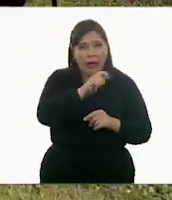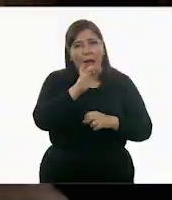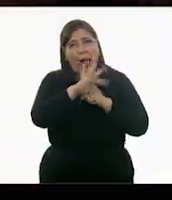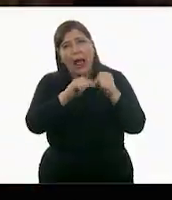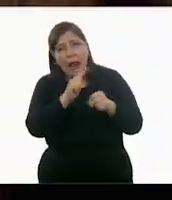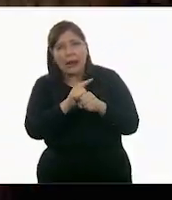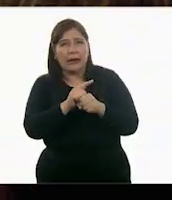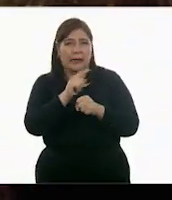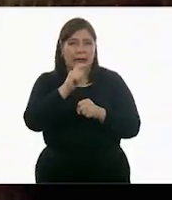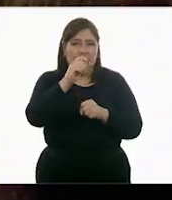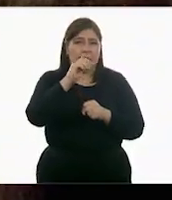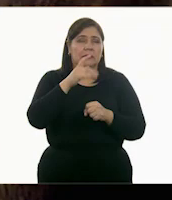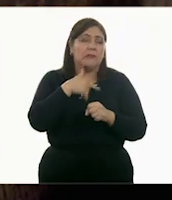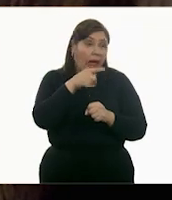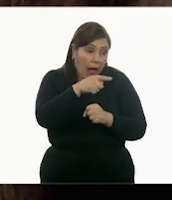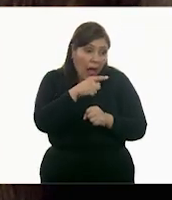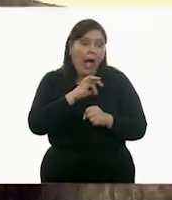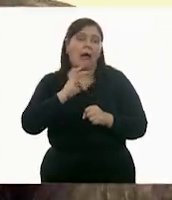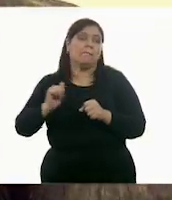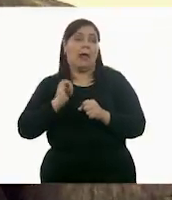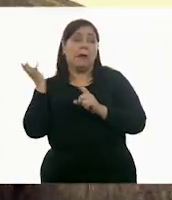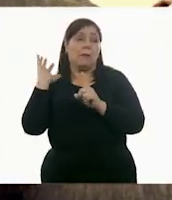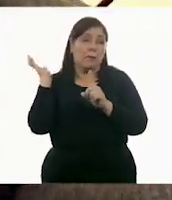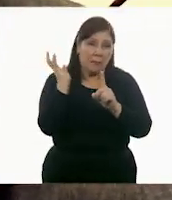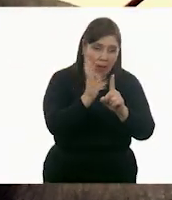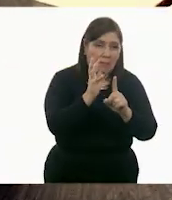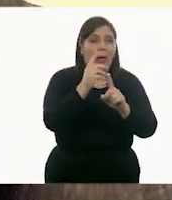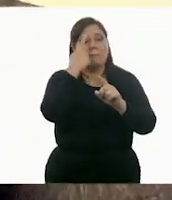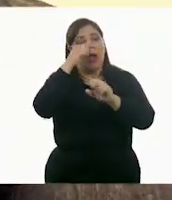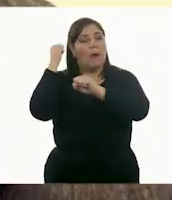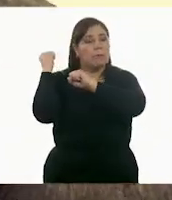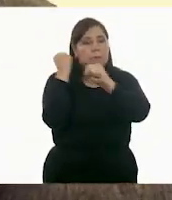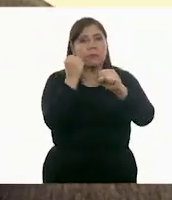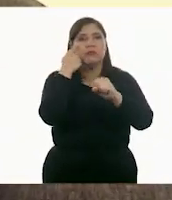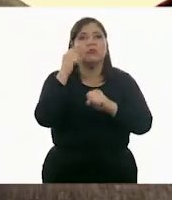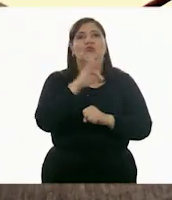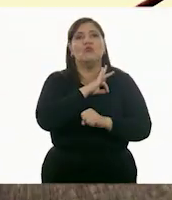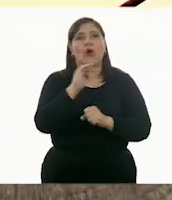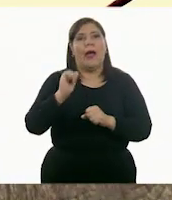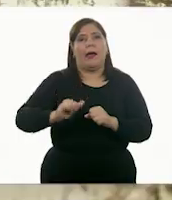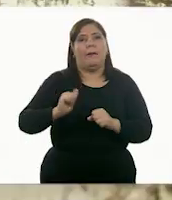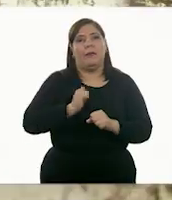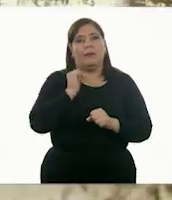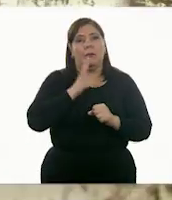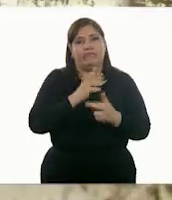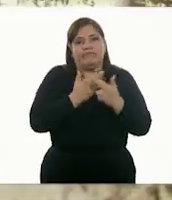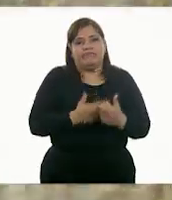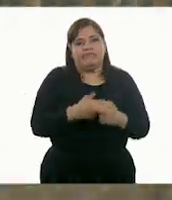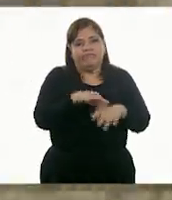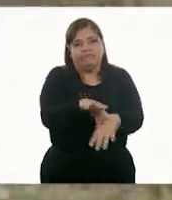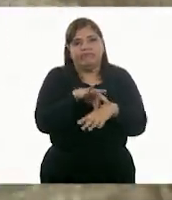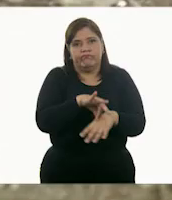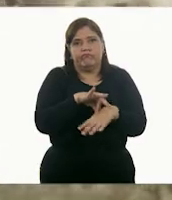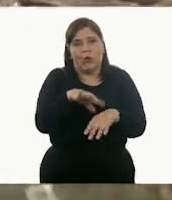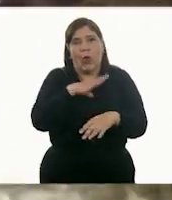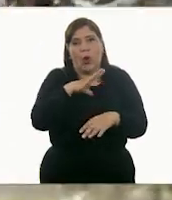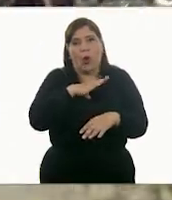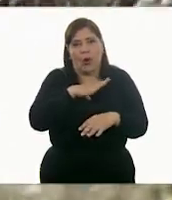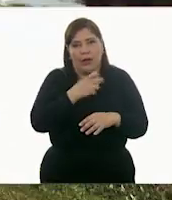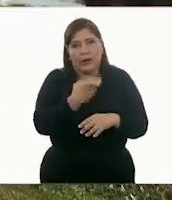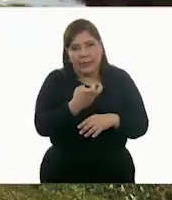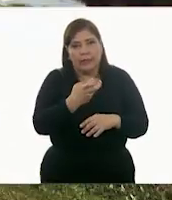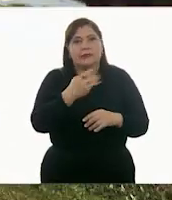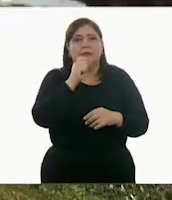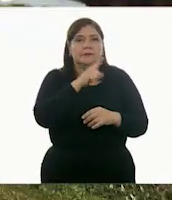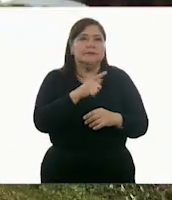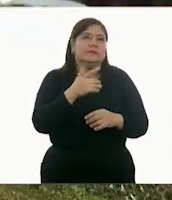heridos o aún recién muertos, para aprovechar toda esa gran cantidad de carne, de